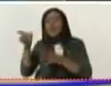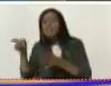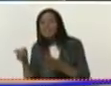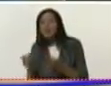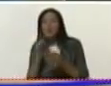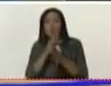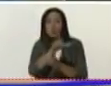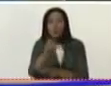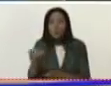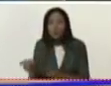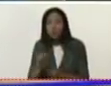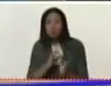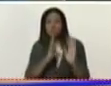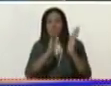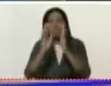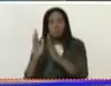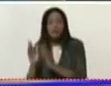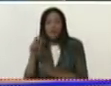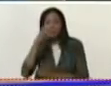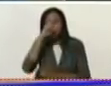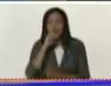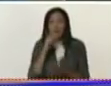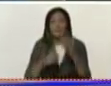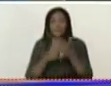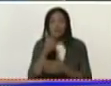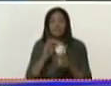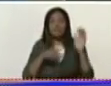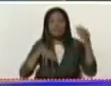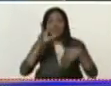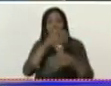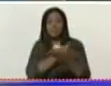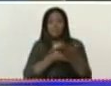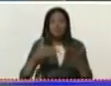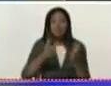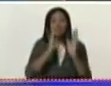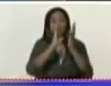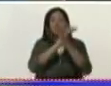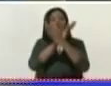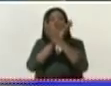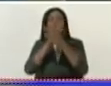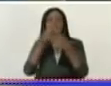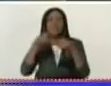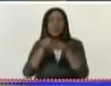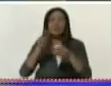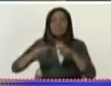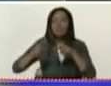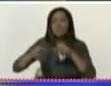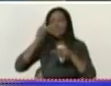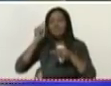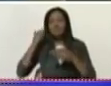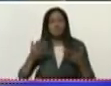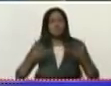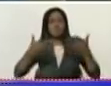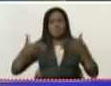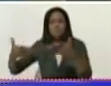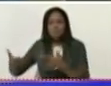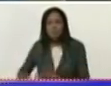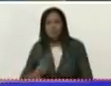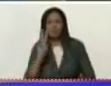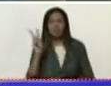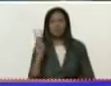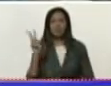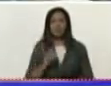los juguetes. Este año estamos distribuyendo más de 13 millones de juguetes para los niños y niñas de